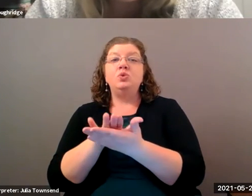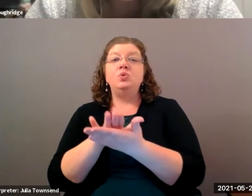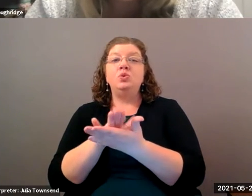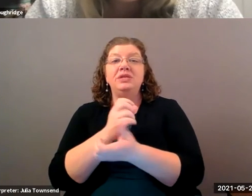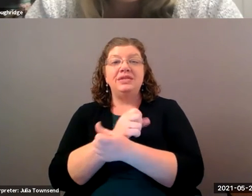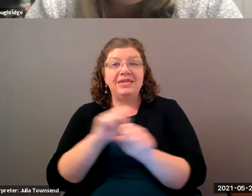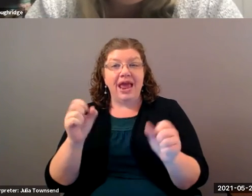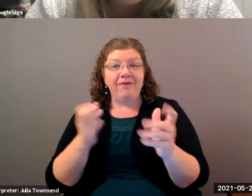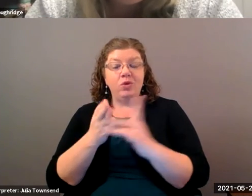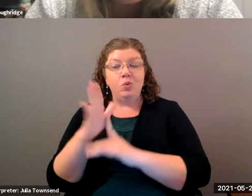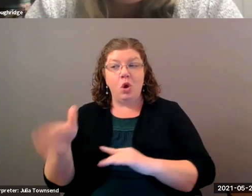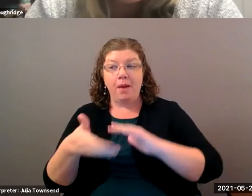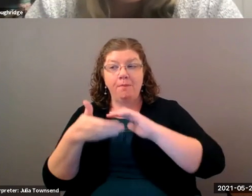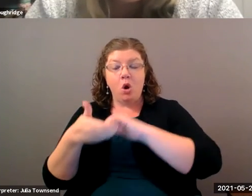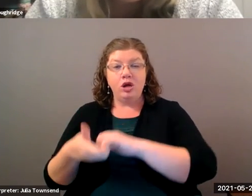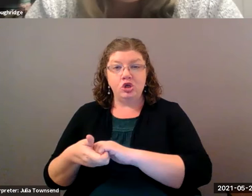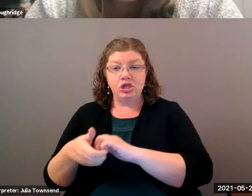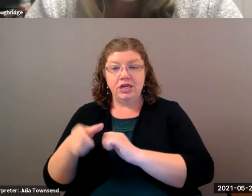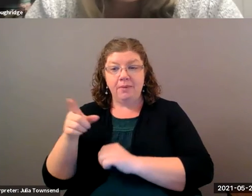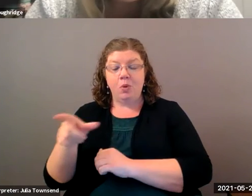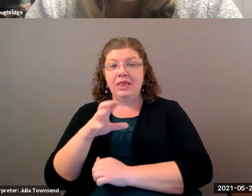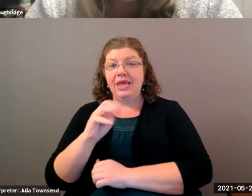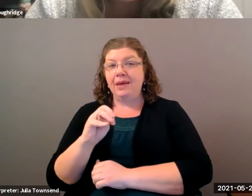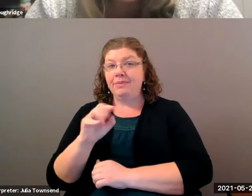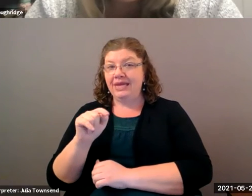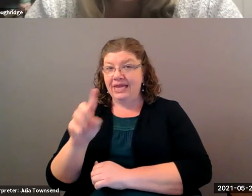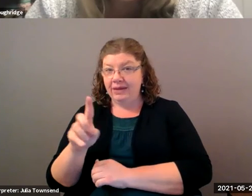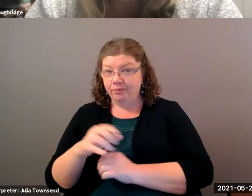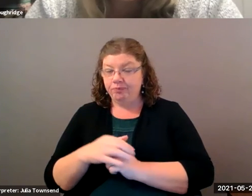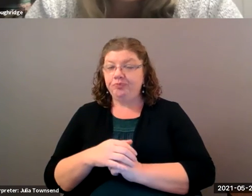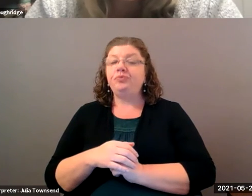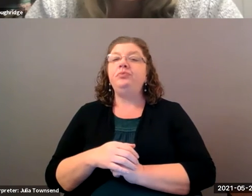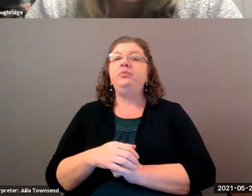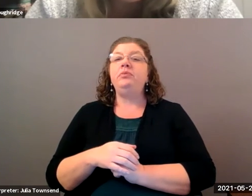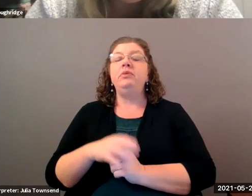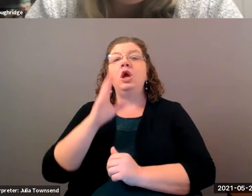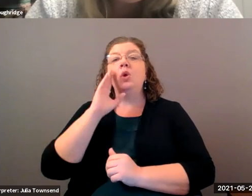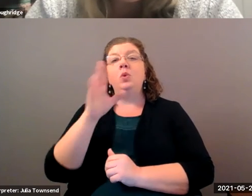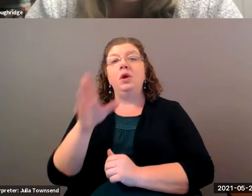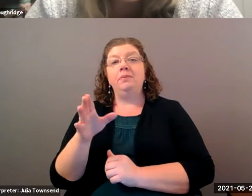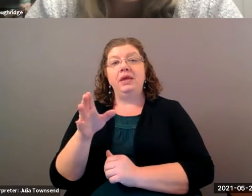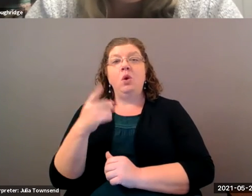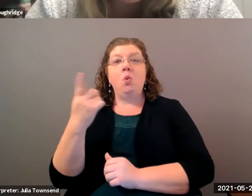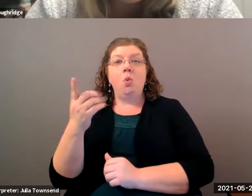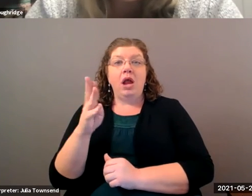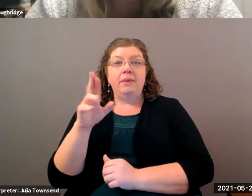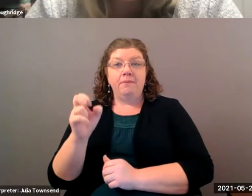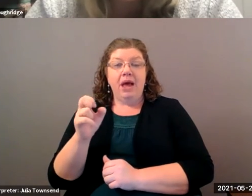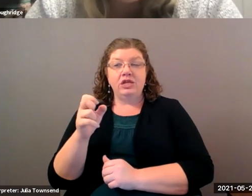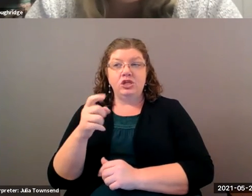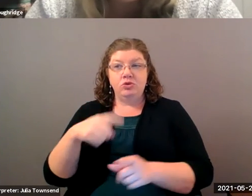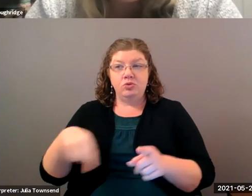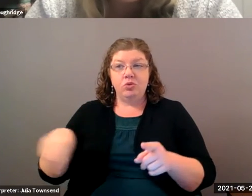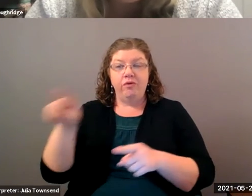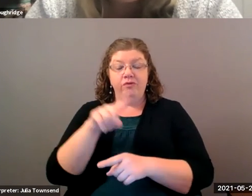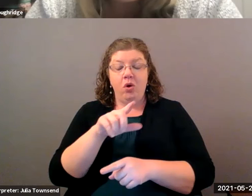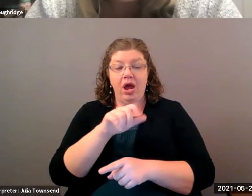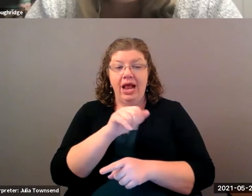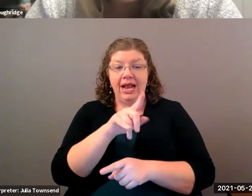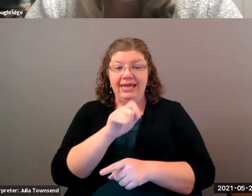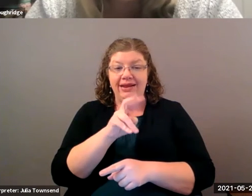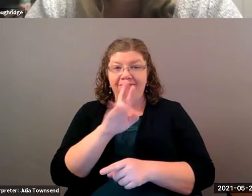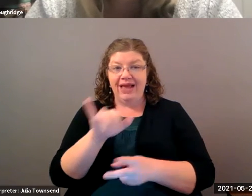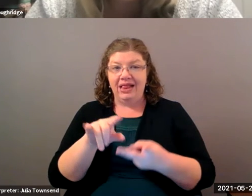de secundaria también van a tener una ruta de autobús para llegar salvos y sanos.